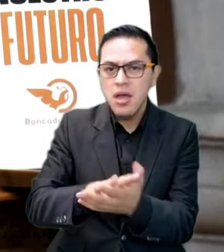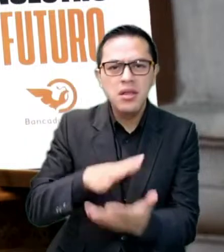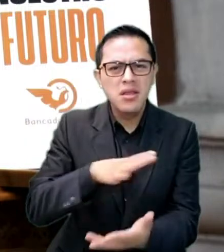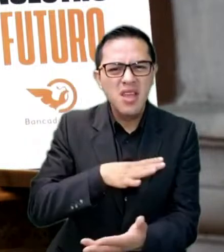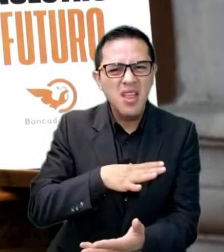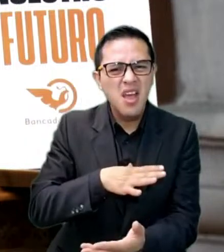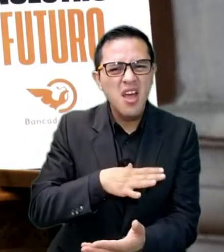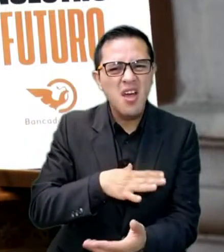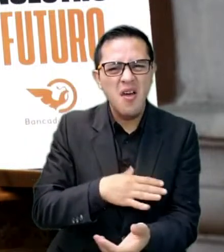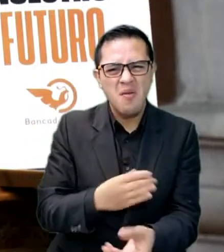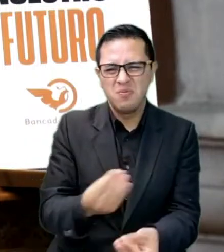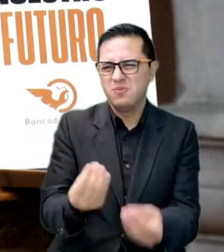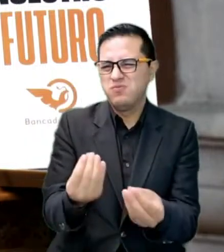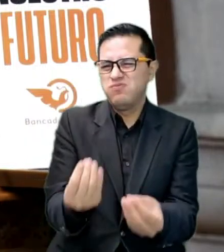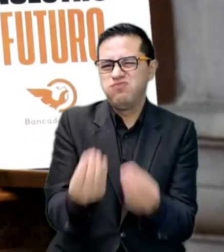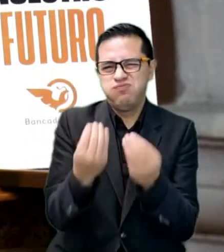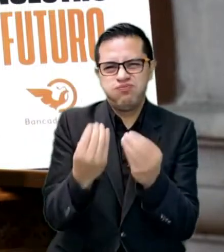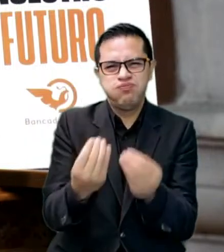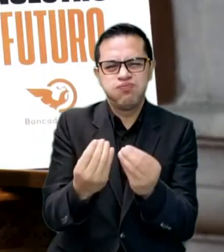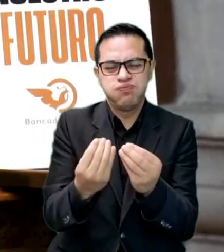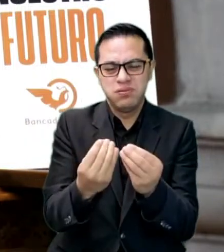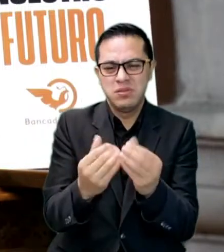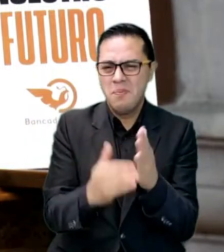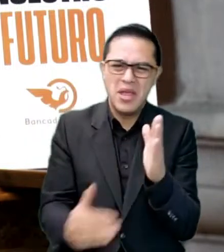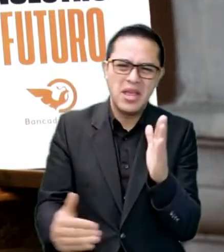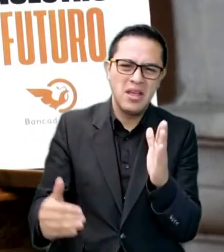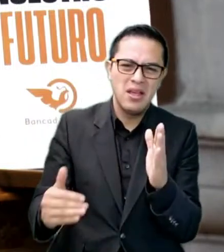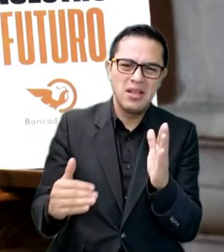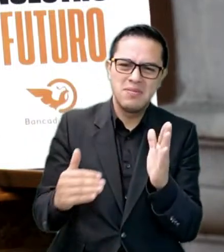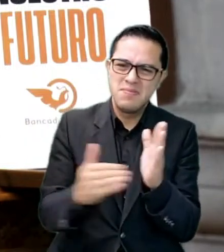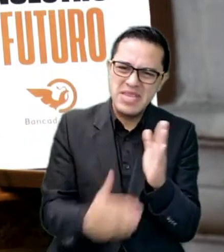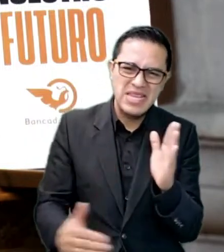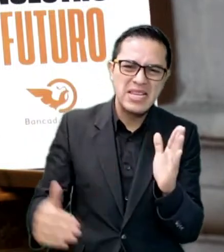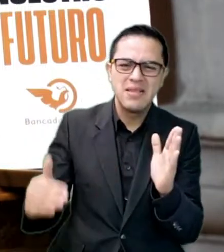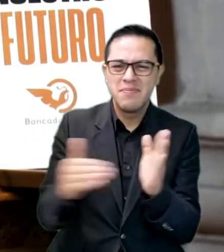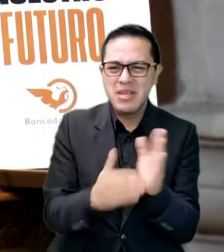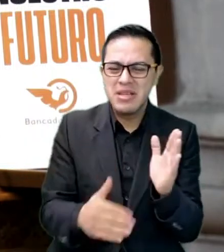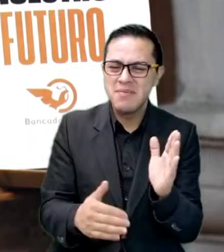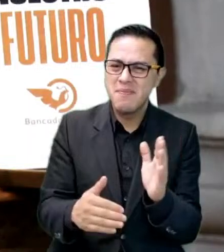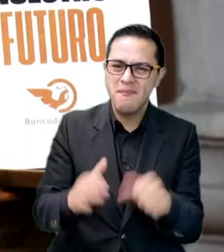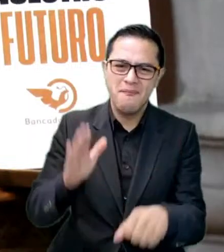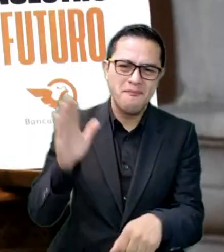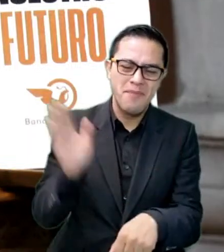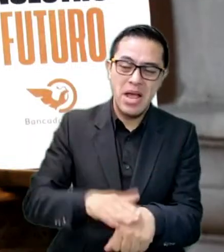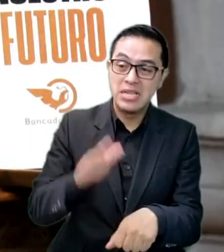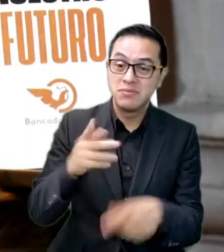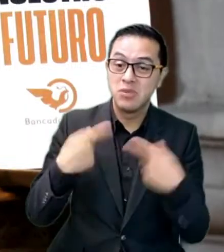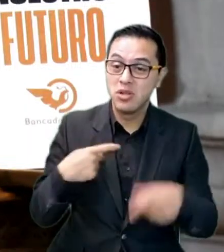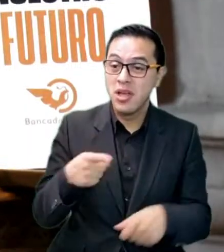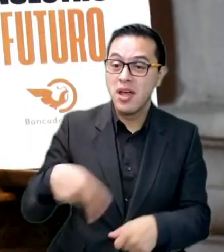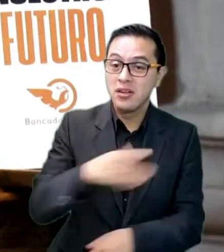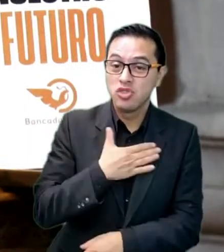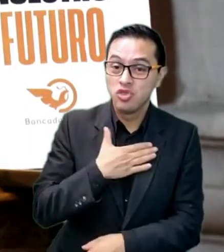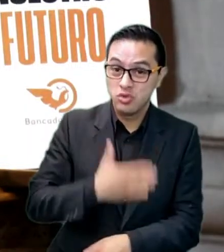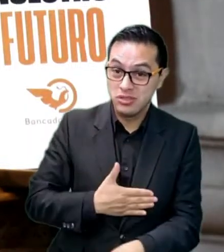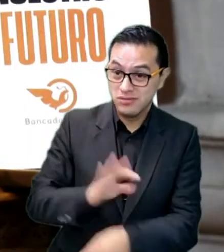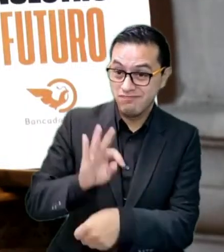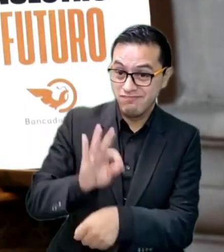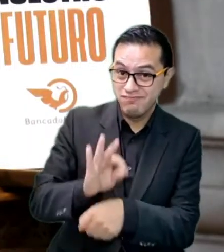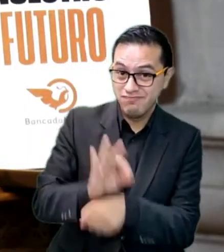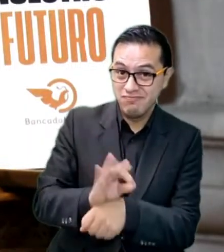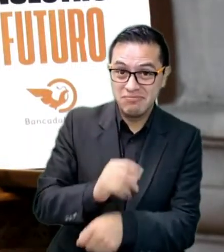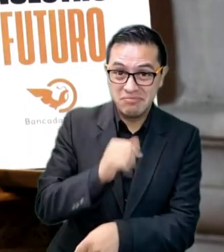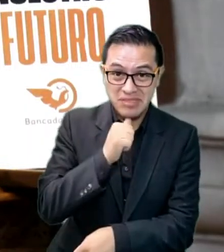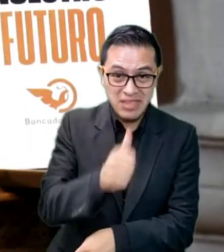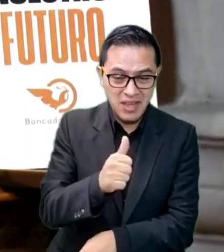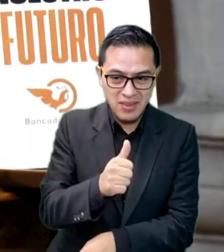En nuestra mano está y corresponde que los derechos que nosotros aquí contamos